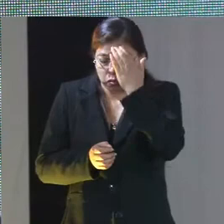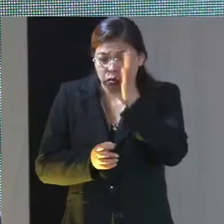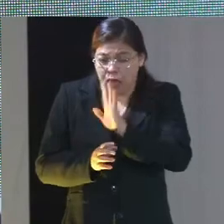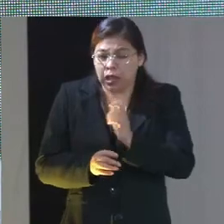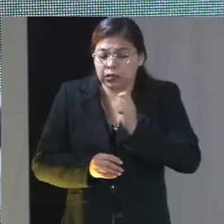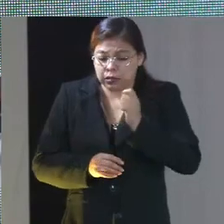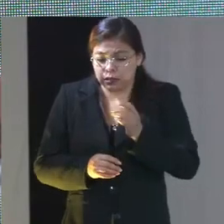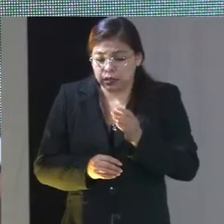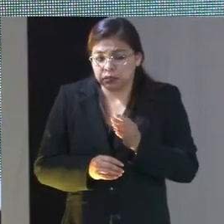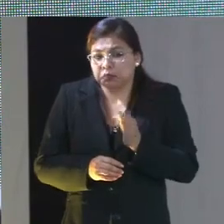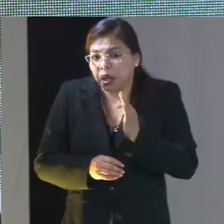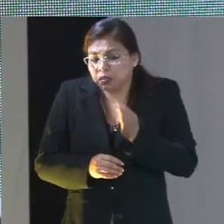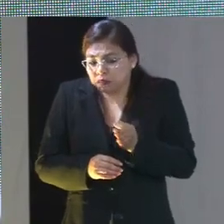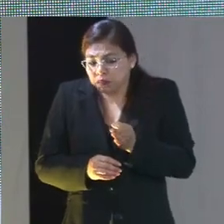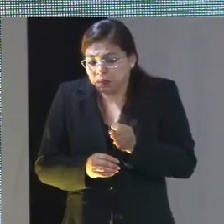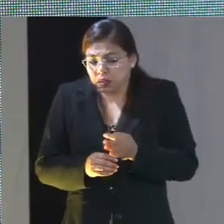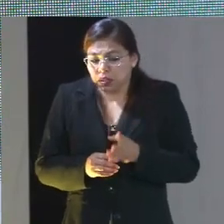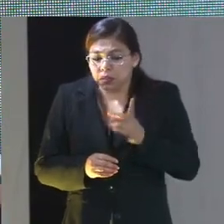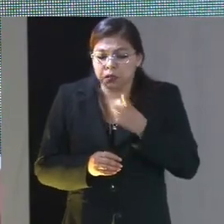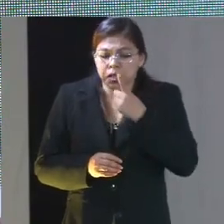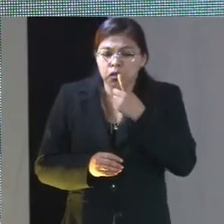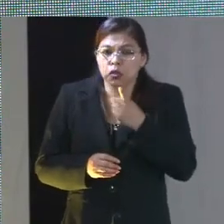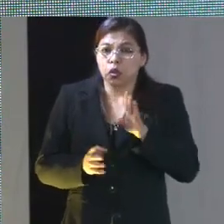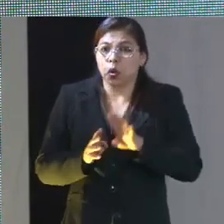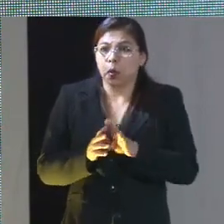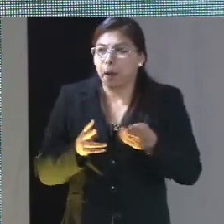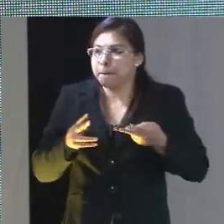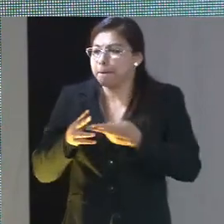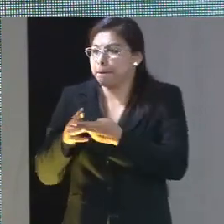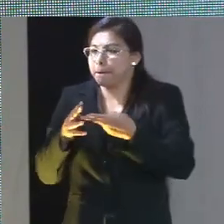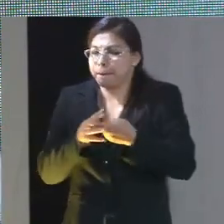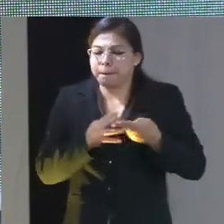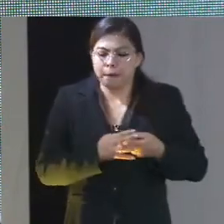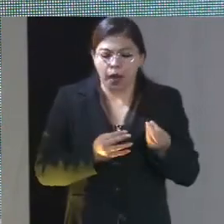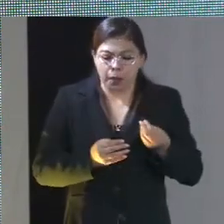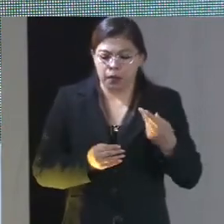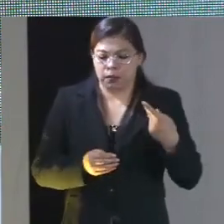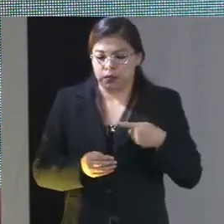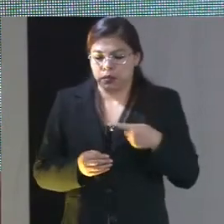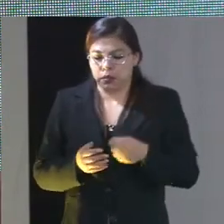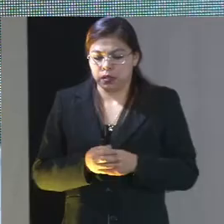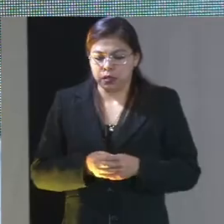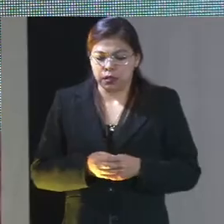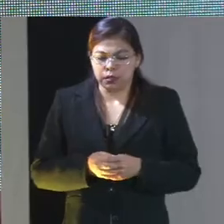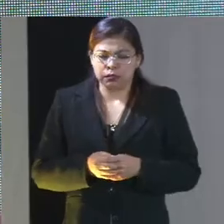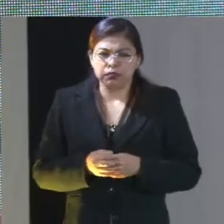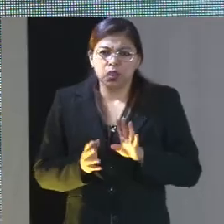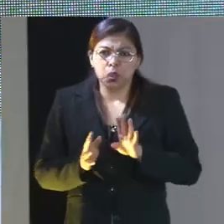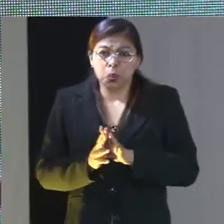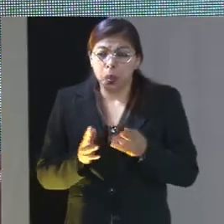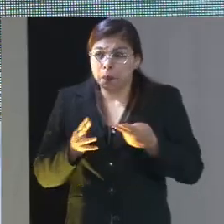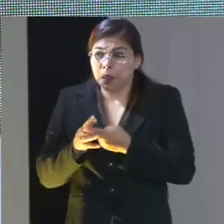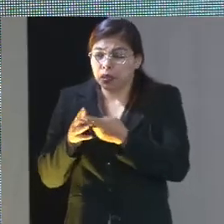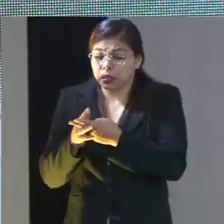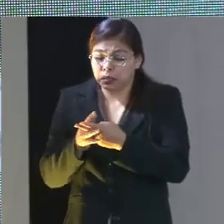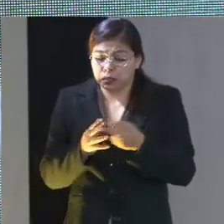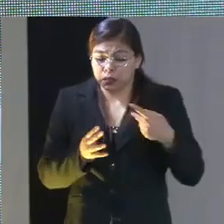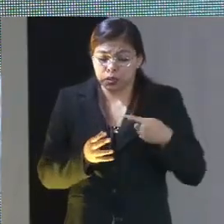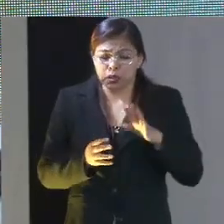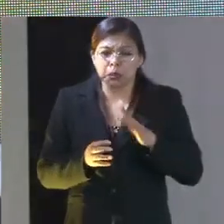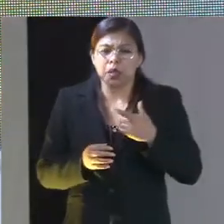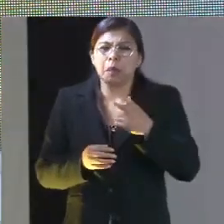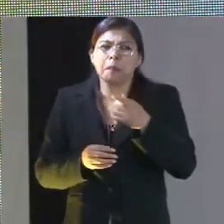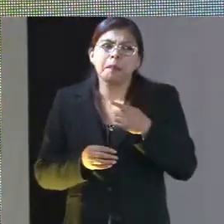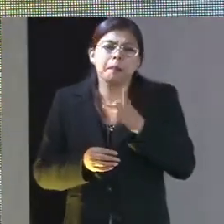aceptado. Aunque hay todavía quien insiste en el genocidio. Después trataré de explicar que matar gente no es la única modalidad del genocidio,